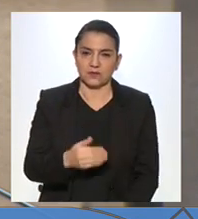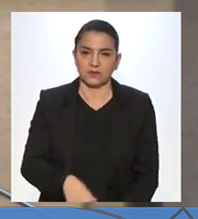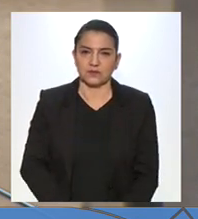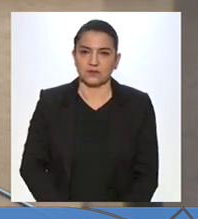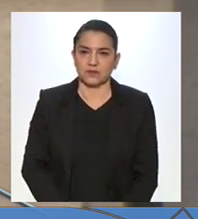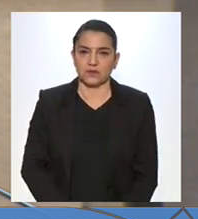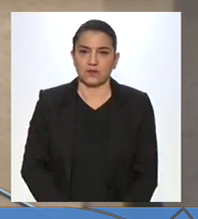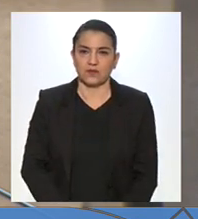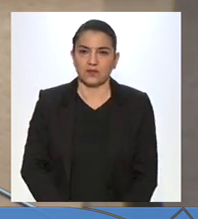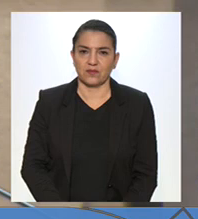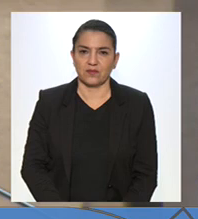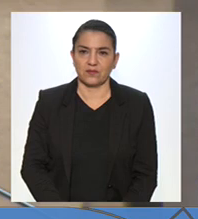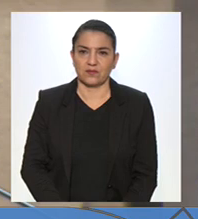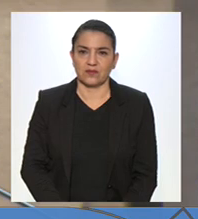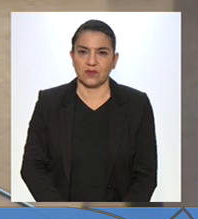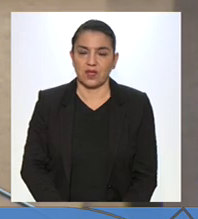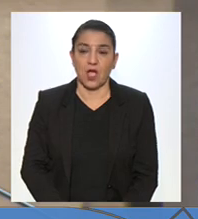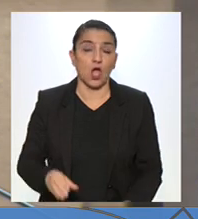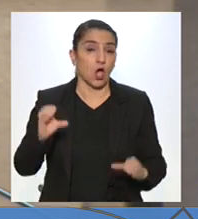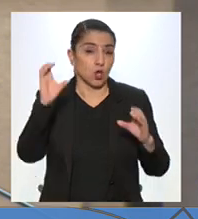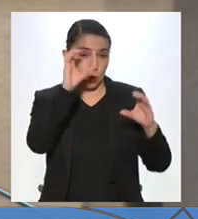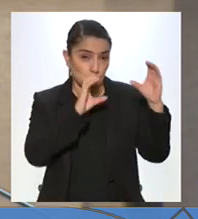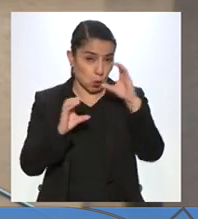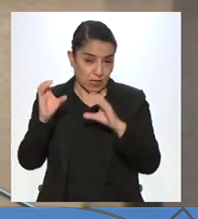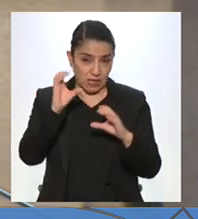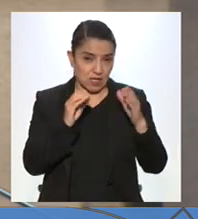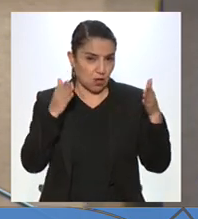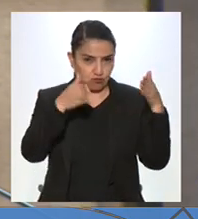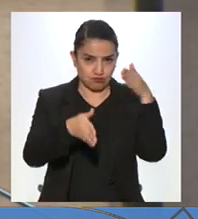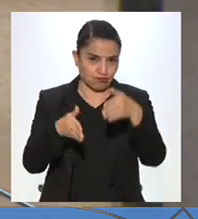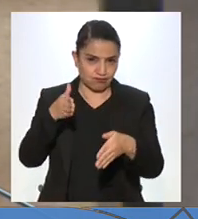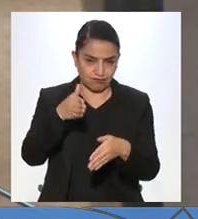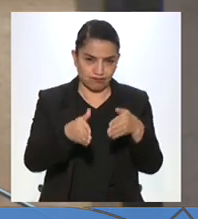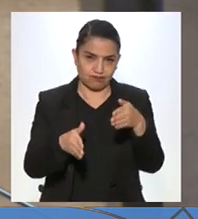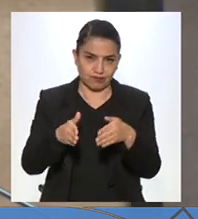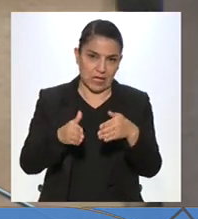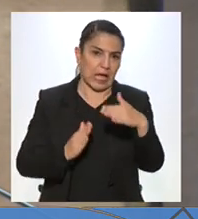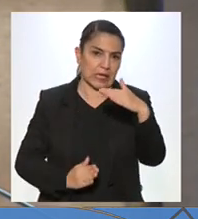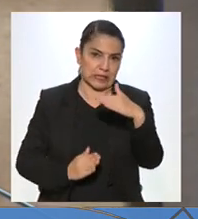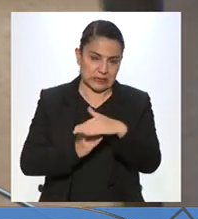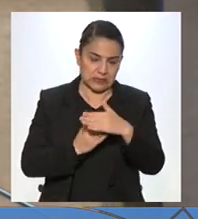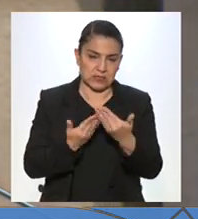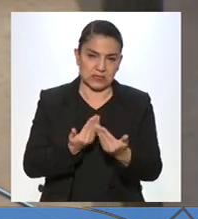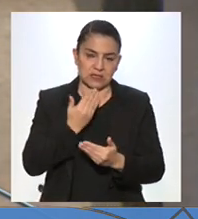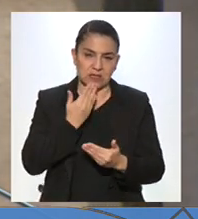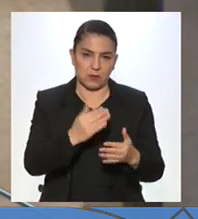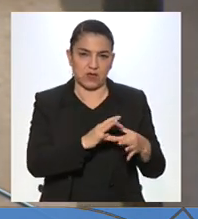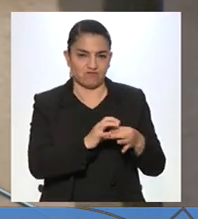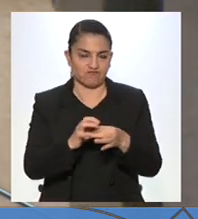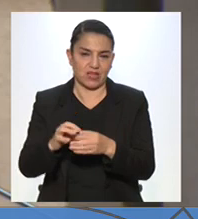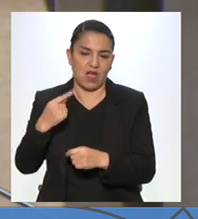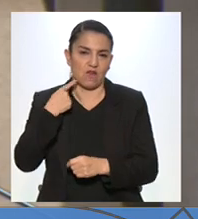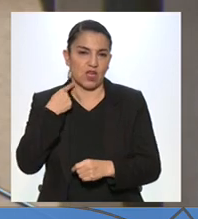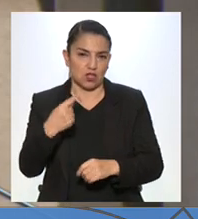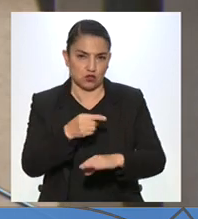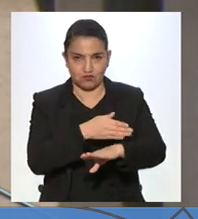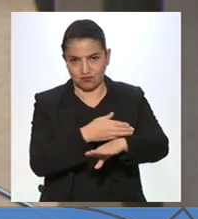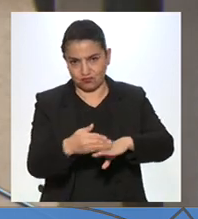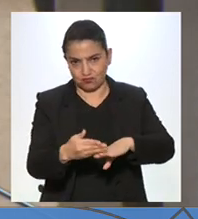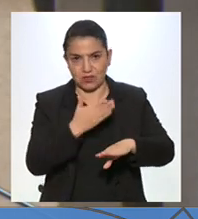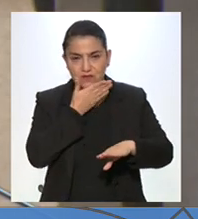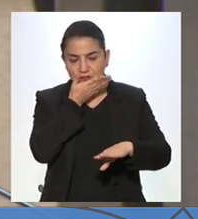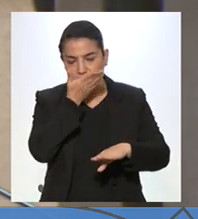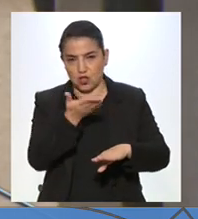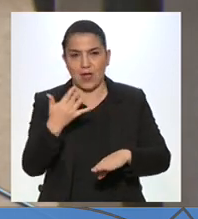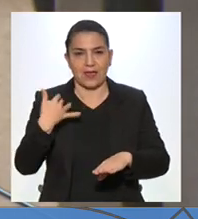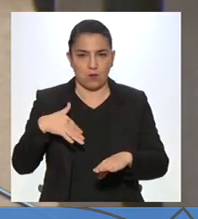las restricciones a la actividad turística también ha tenido un efecto importante en esa macrozona, dado cierto que es un sector importante